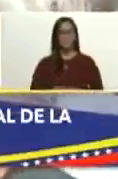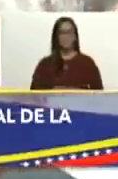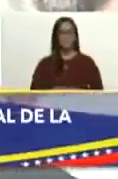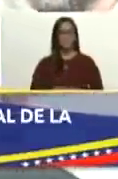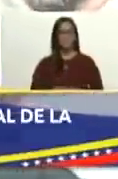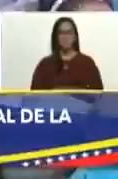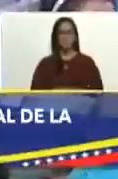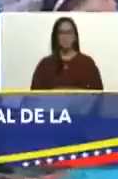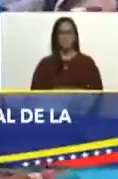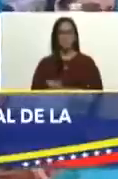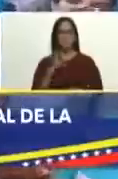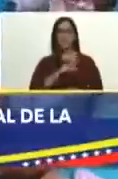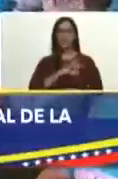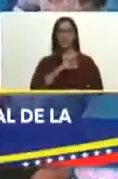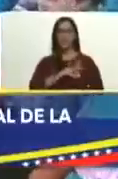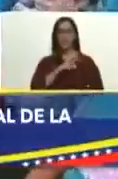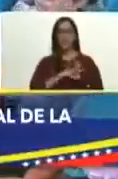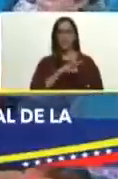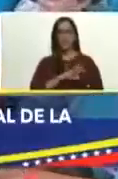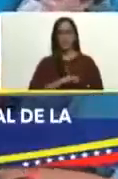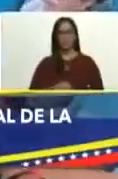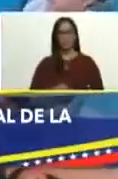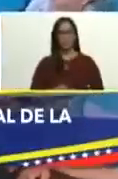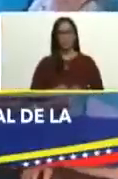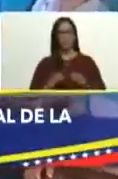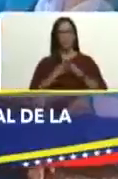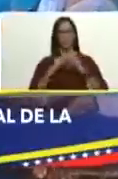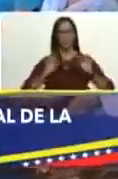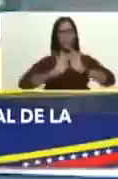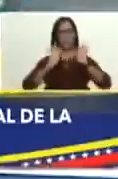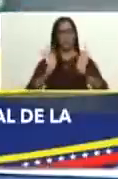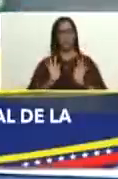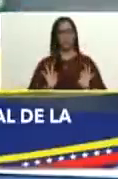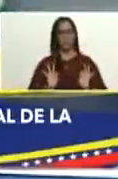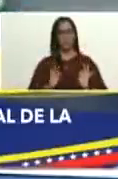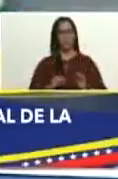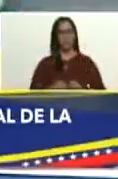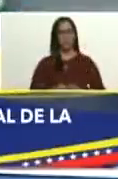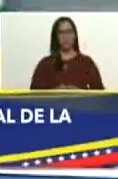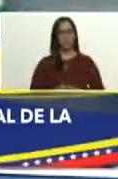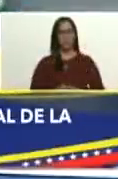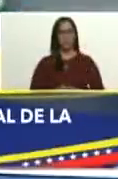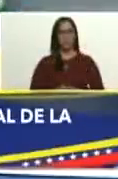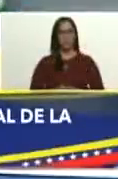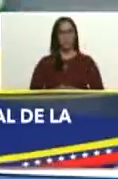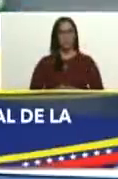El socialismo, en toda su magnitud.